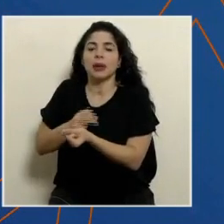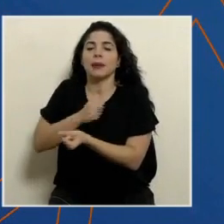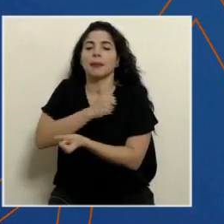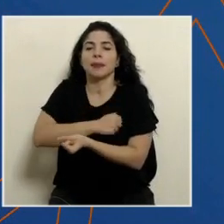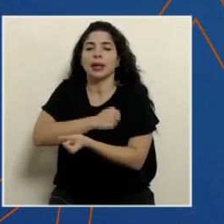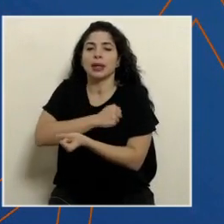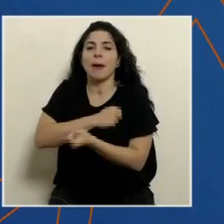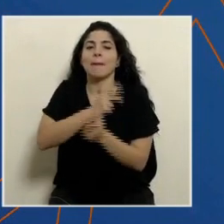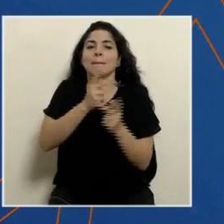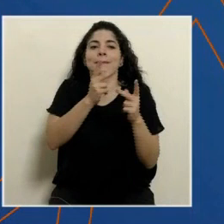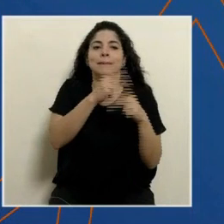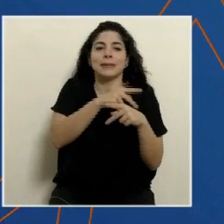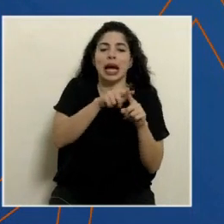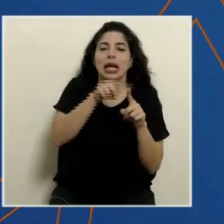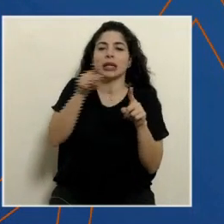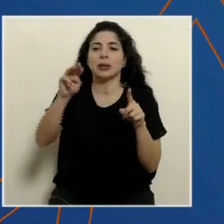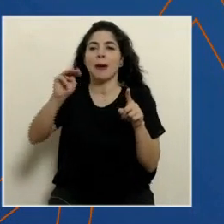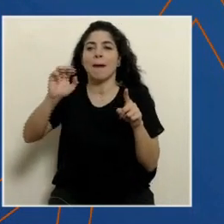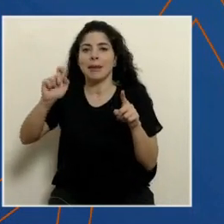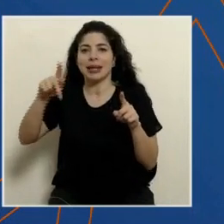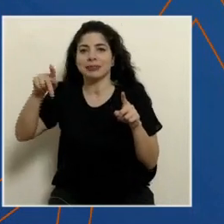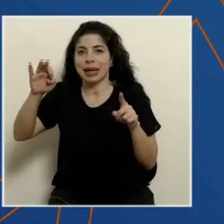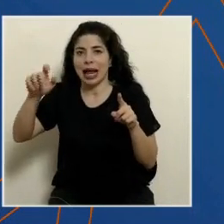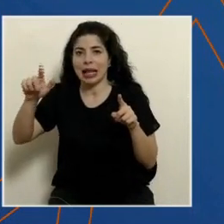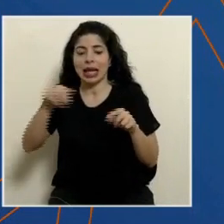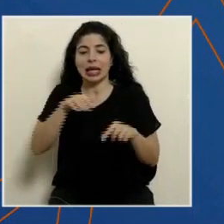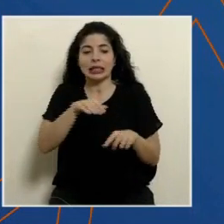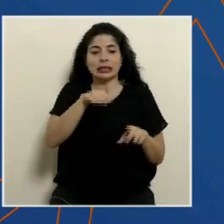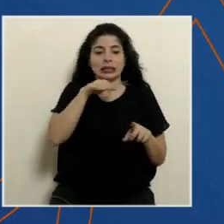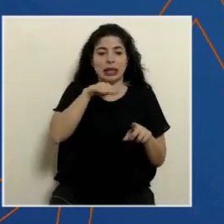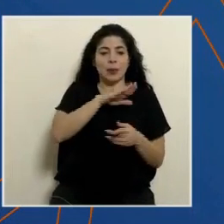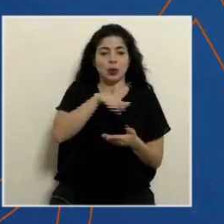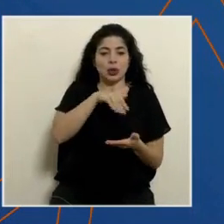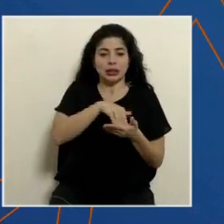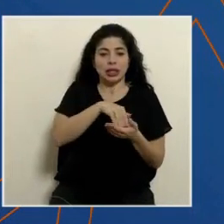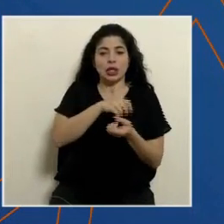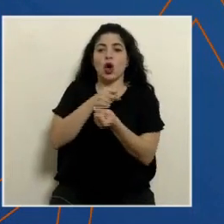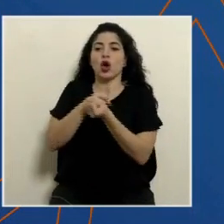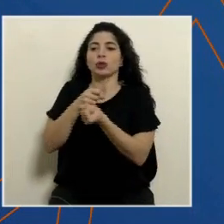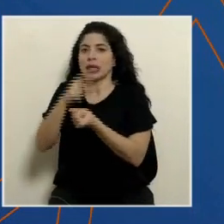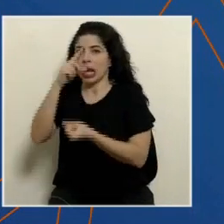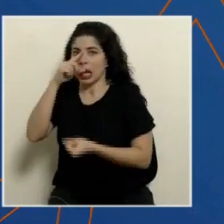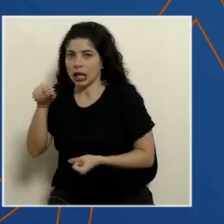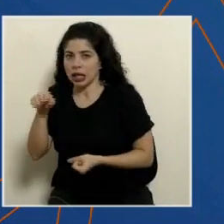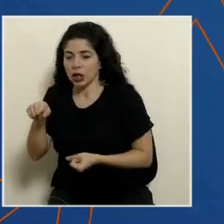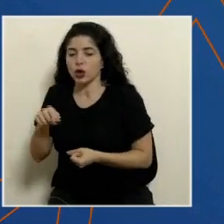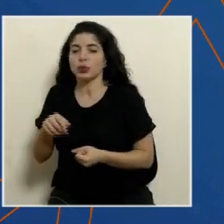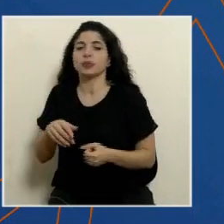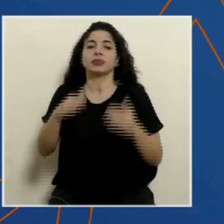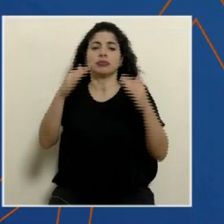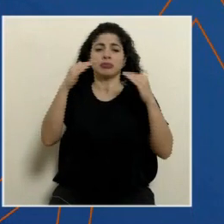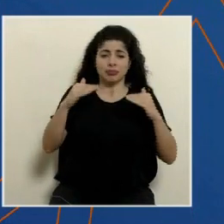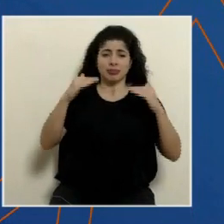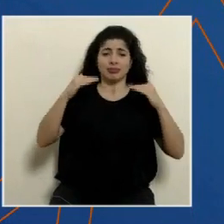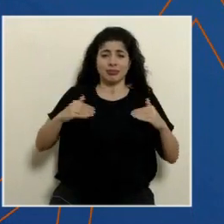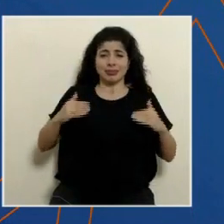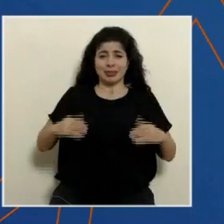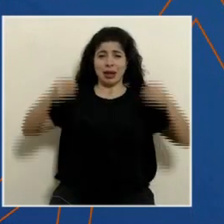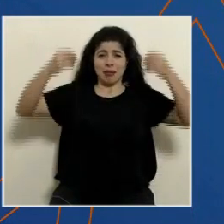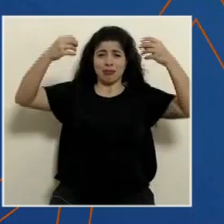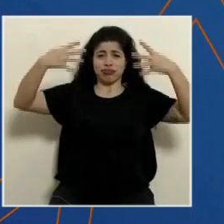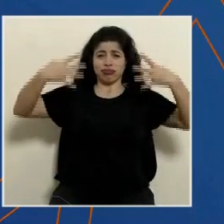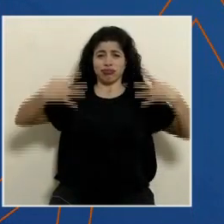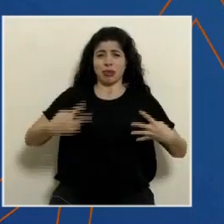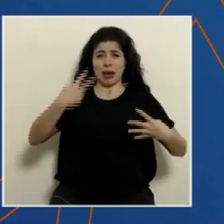el Paraíso es para el Max Peralta, el Zapote Catedral es para el Hospital Calderón Guardia. Y así sucesivamente, como